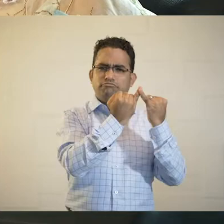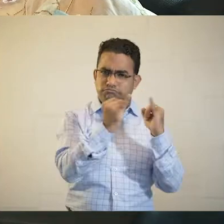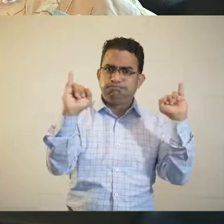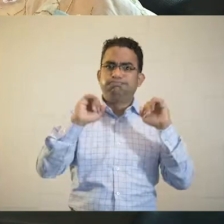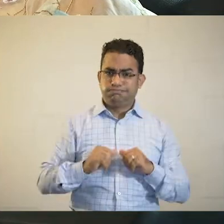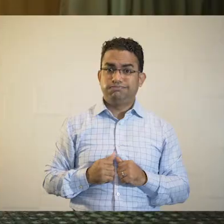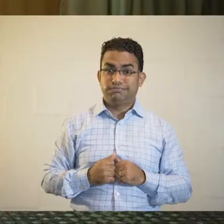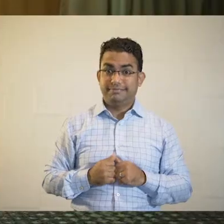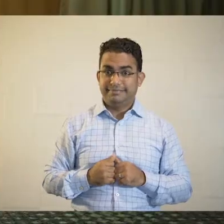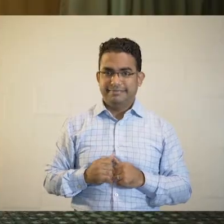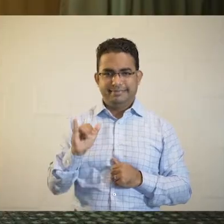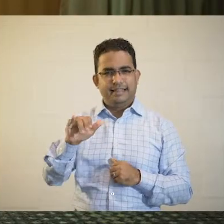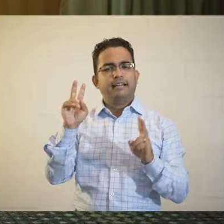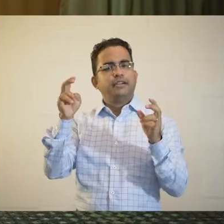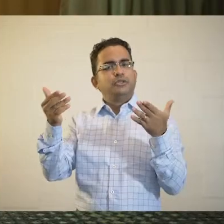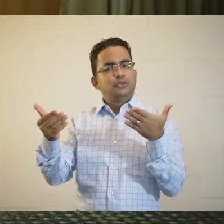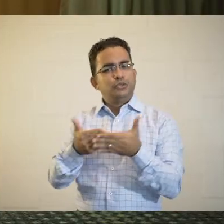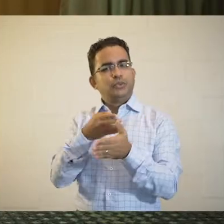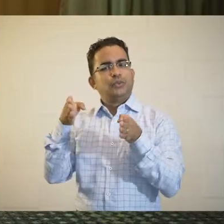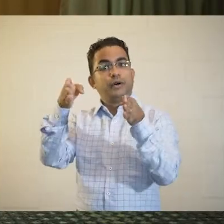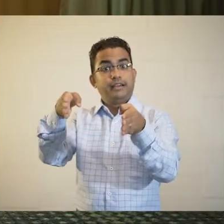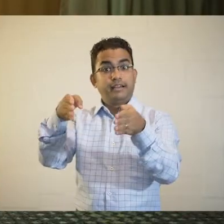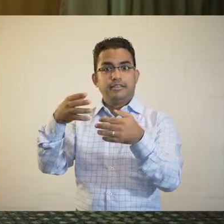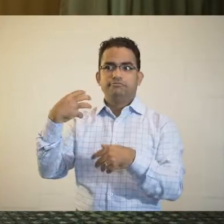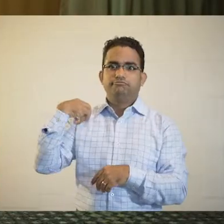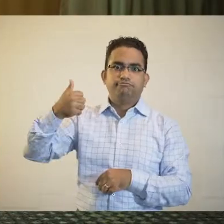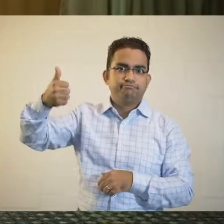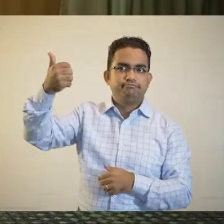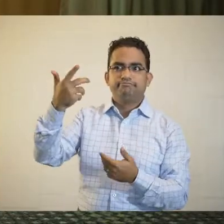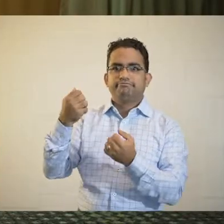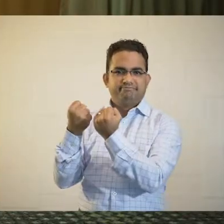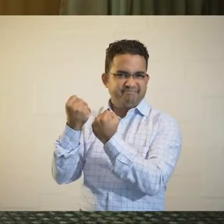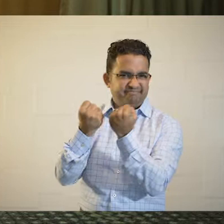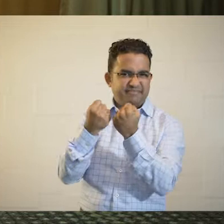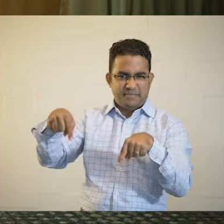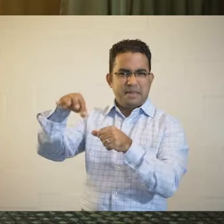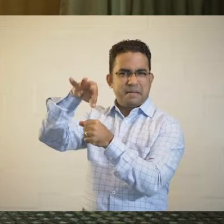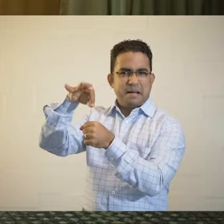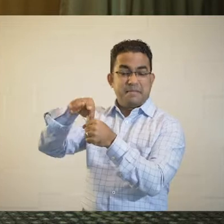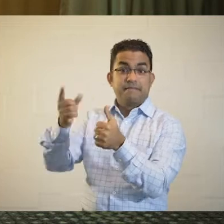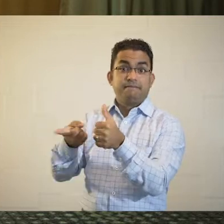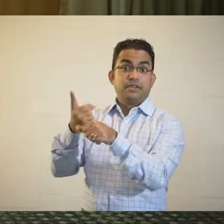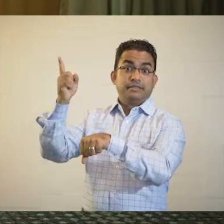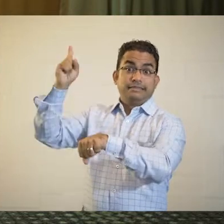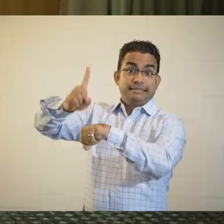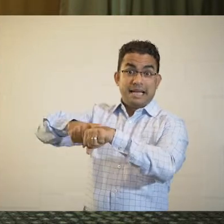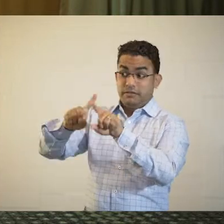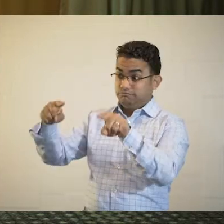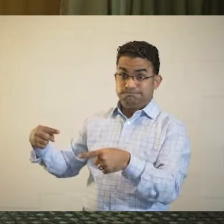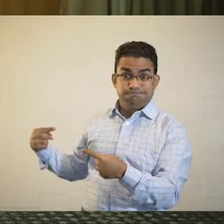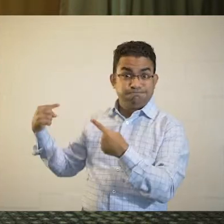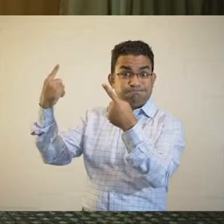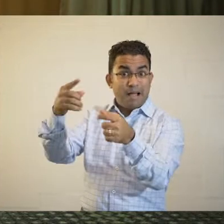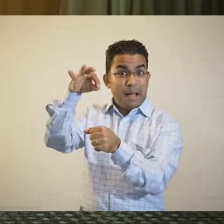discapacidad. En ese nuevo camino, ejecutivos y colaboradores, por primera vez en